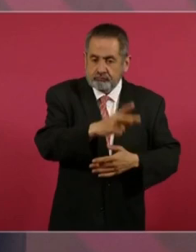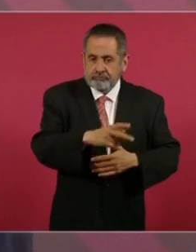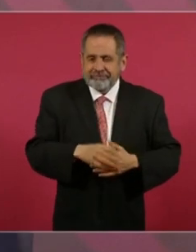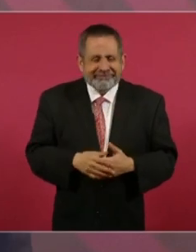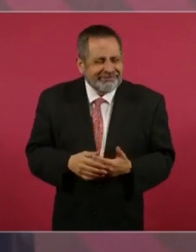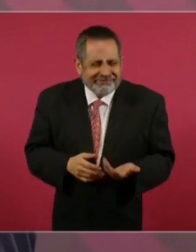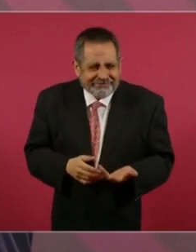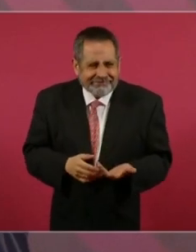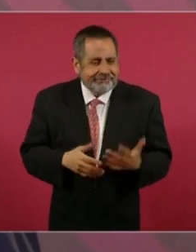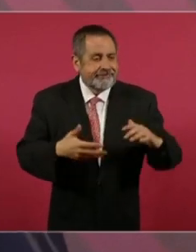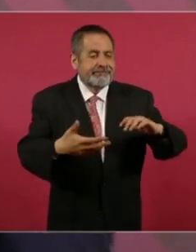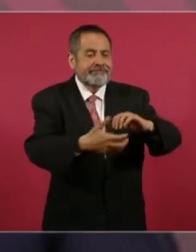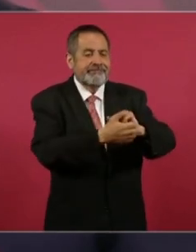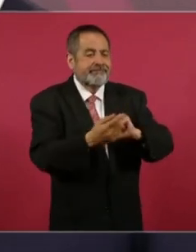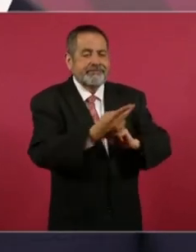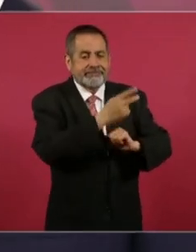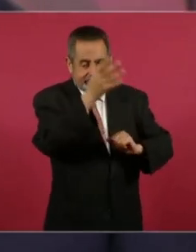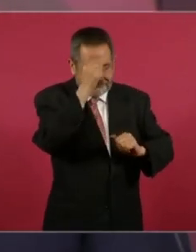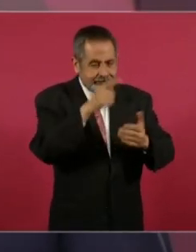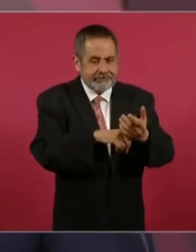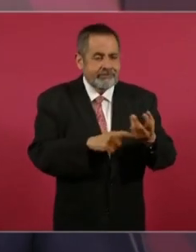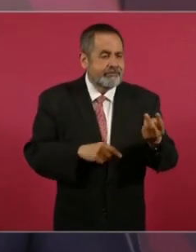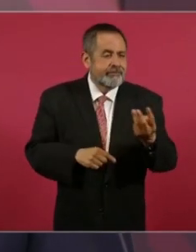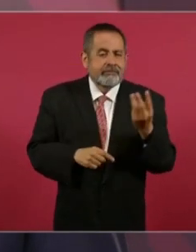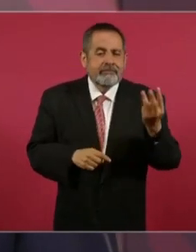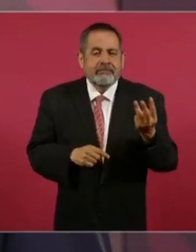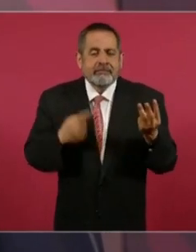Y el convenio es para que